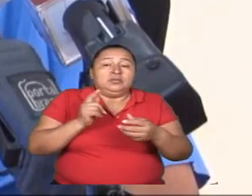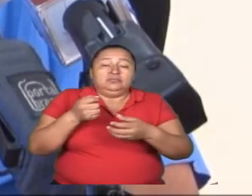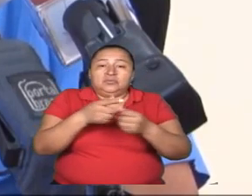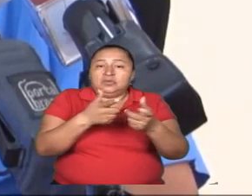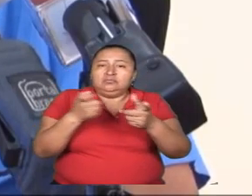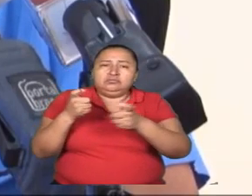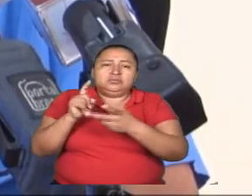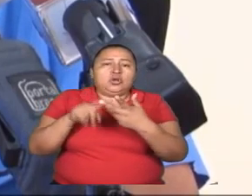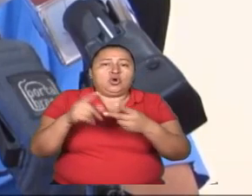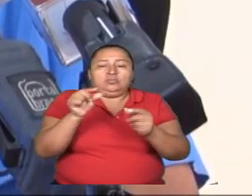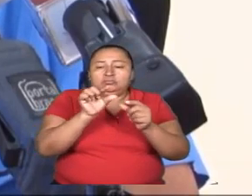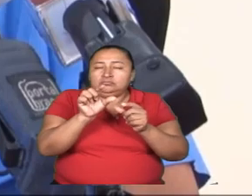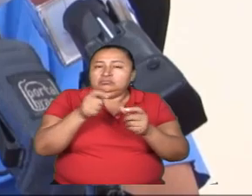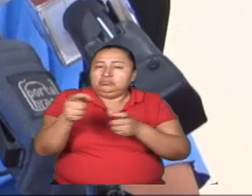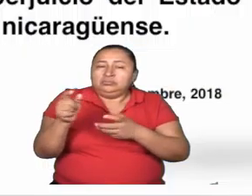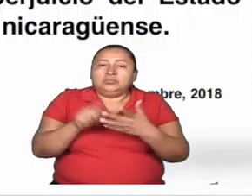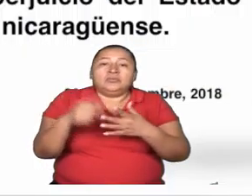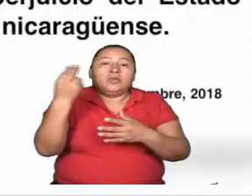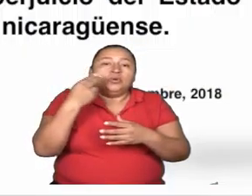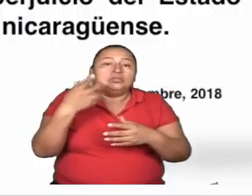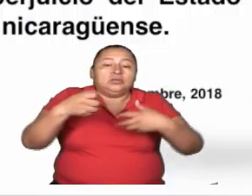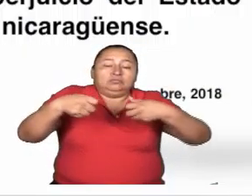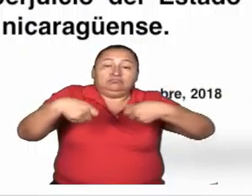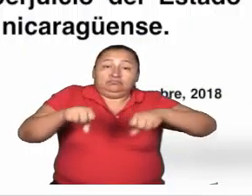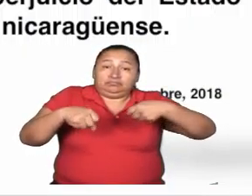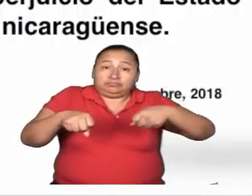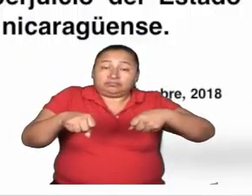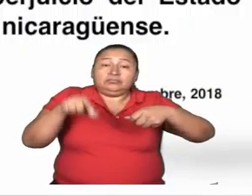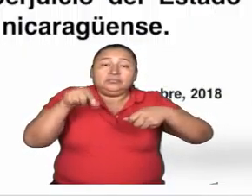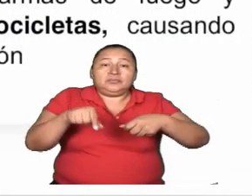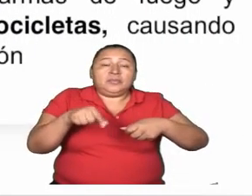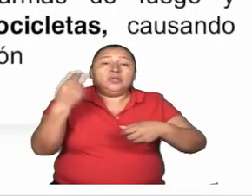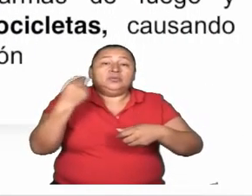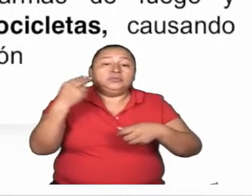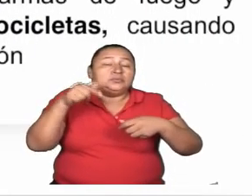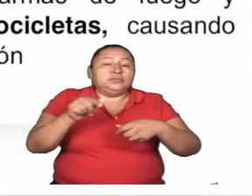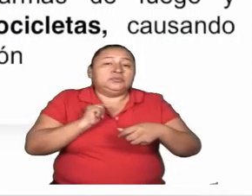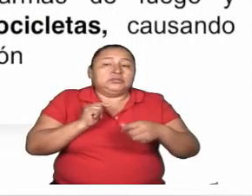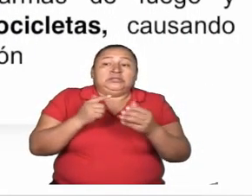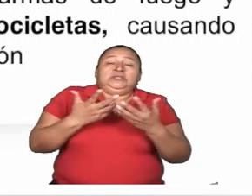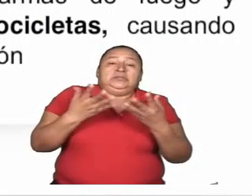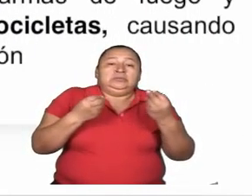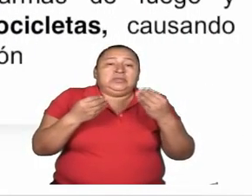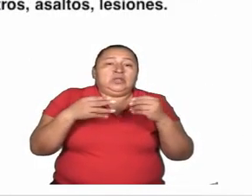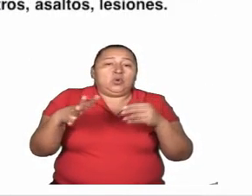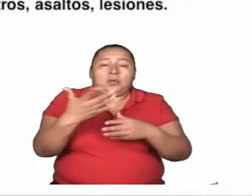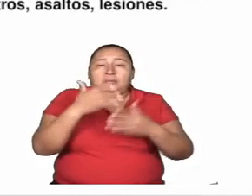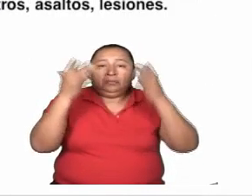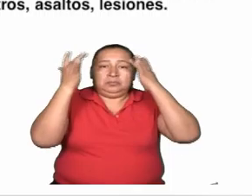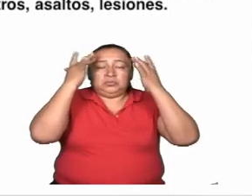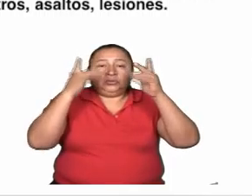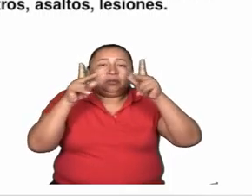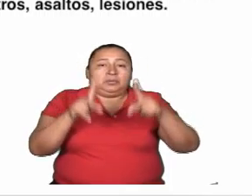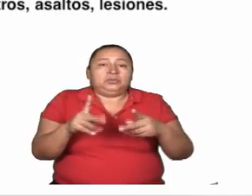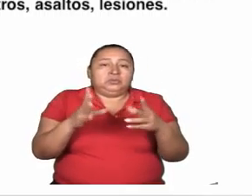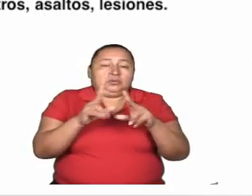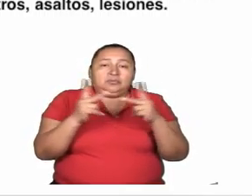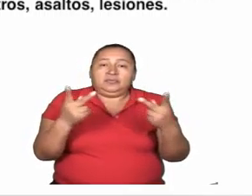municiones, utilizando motocicleta, causando terror y zozobra en la